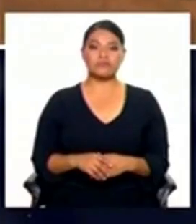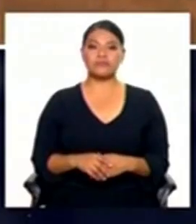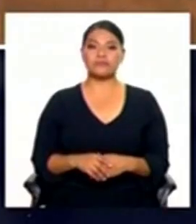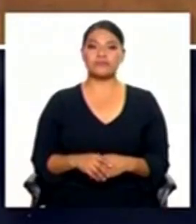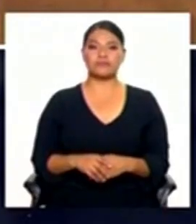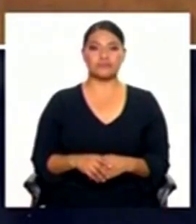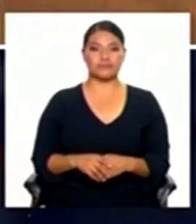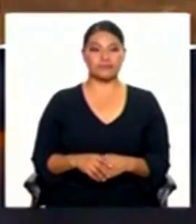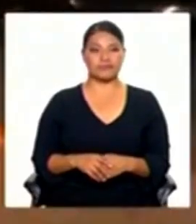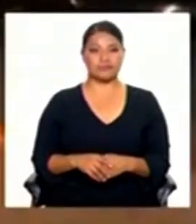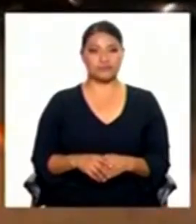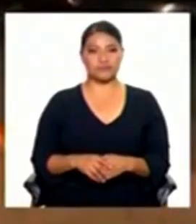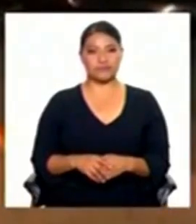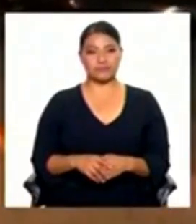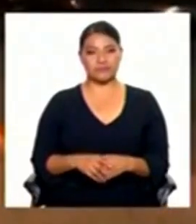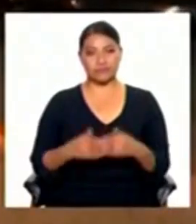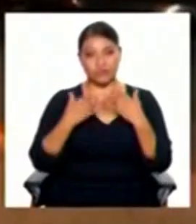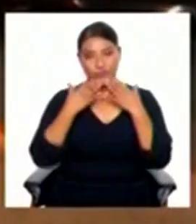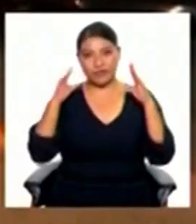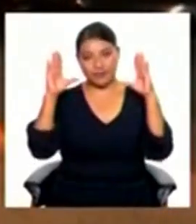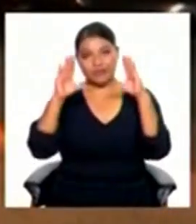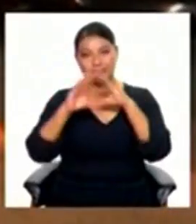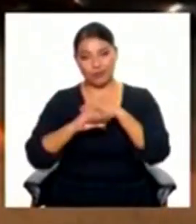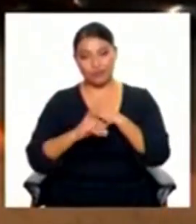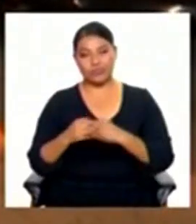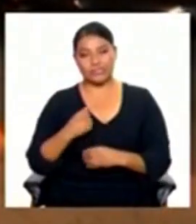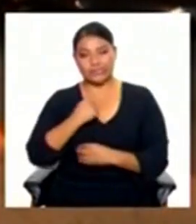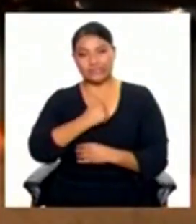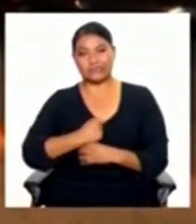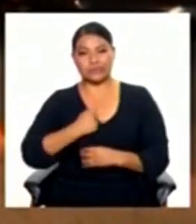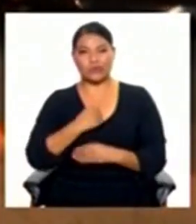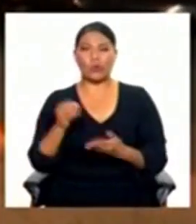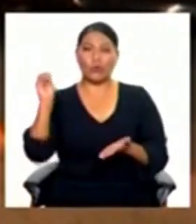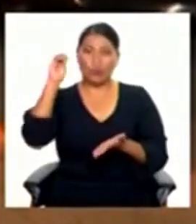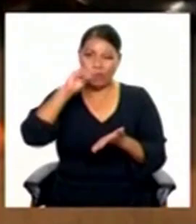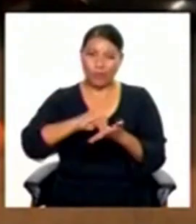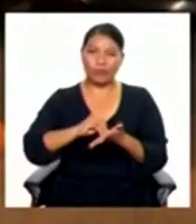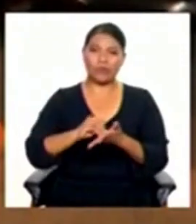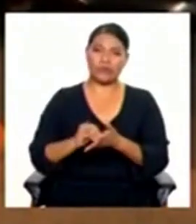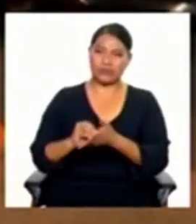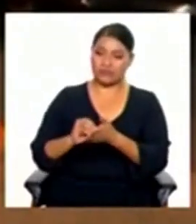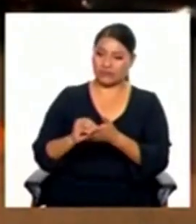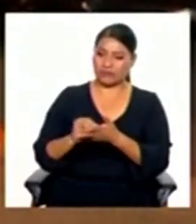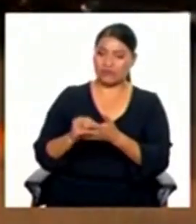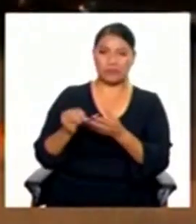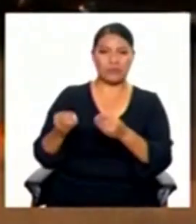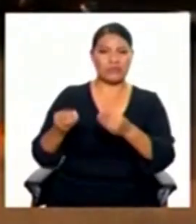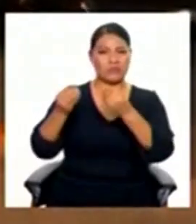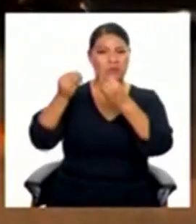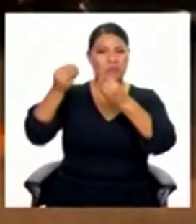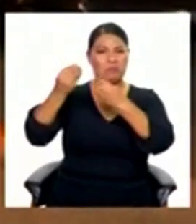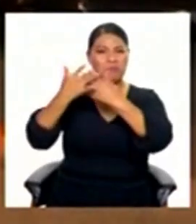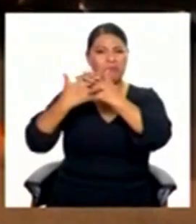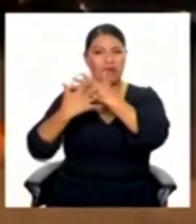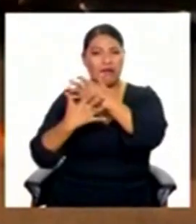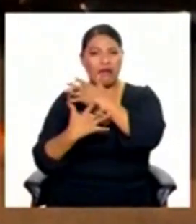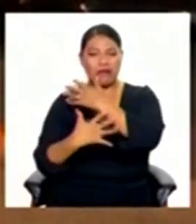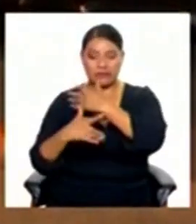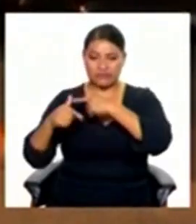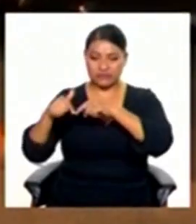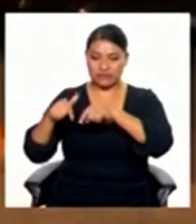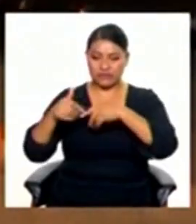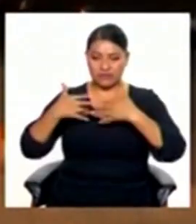Gastón, Romy, muy buenas noches. Otro hecho de sangre. 8 impactos de bala le quitaron la vida a un joven de